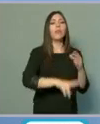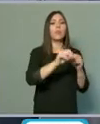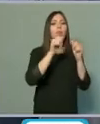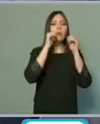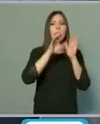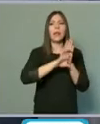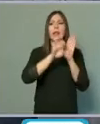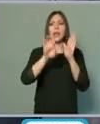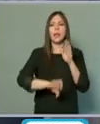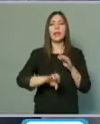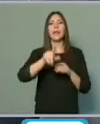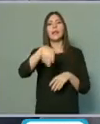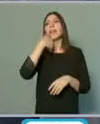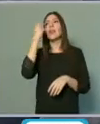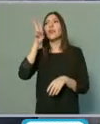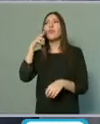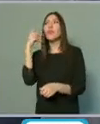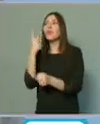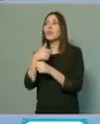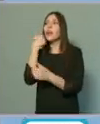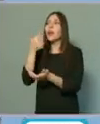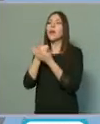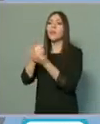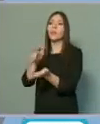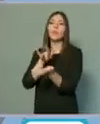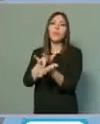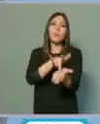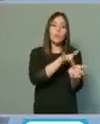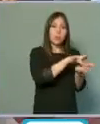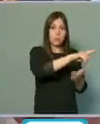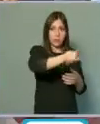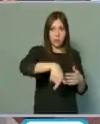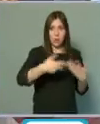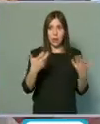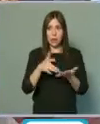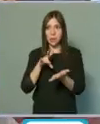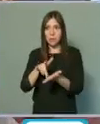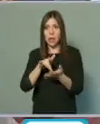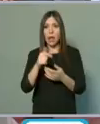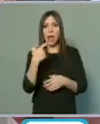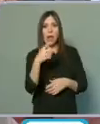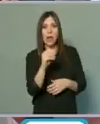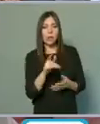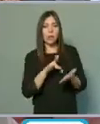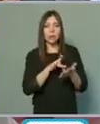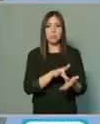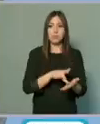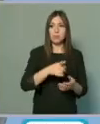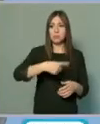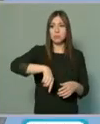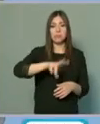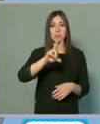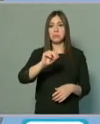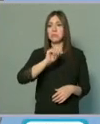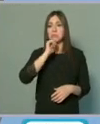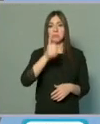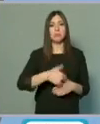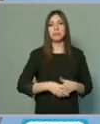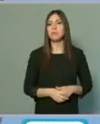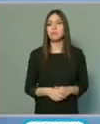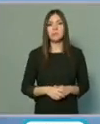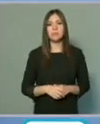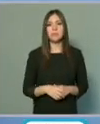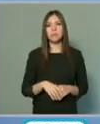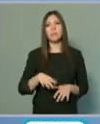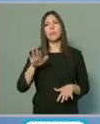¿hacemos altruismo, hacemos voluntariado? ¿Ustedes hacen algún tipo de altruismo voluntariado? ¿Se dedican a alguna causa? Pues No. mira, así como tal,